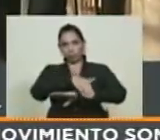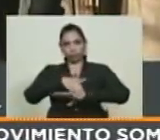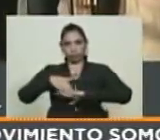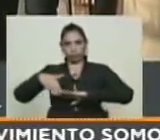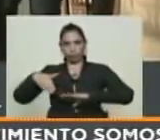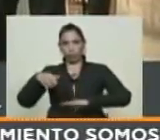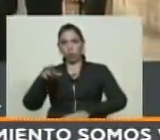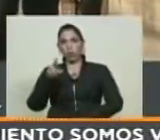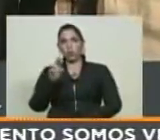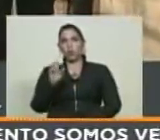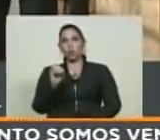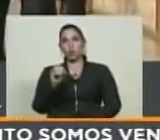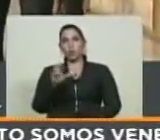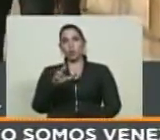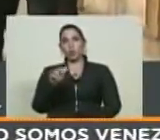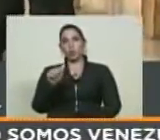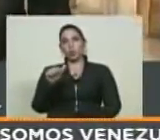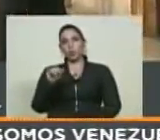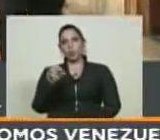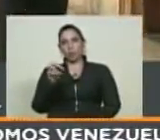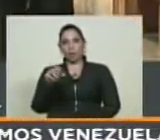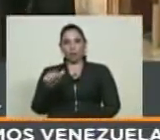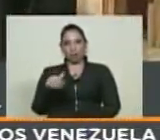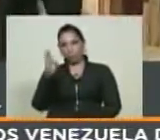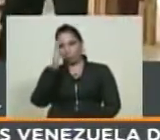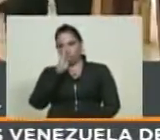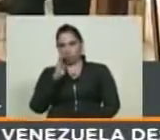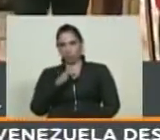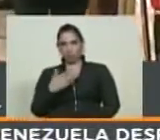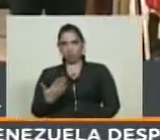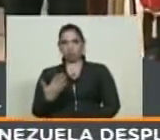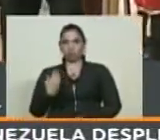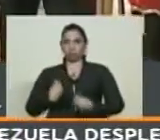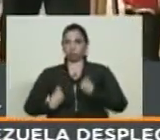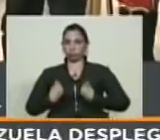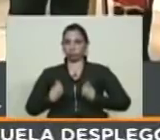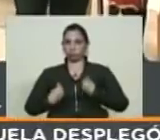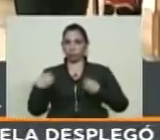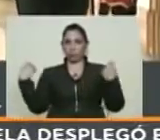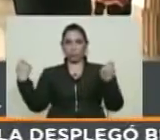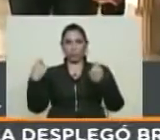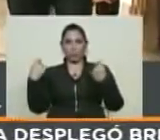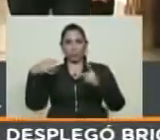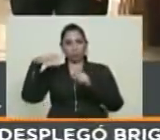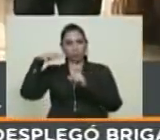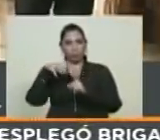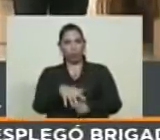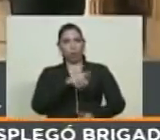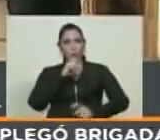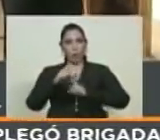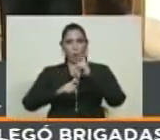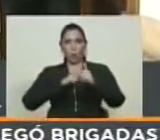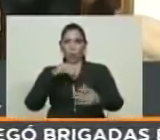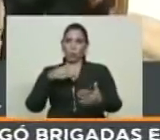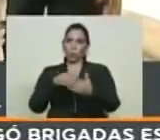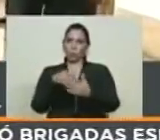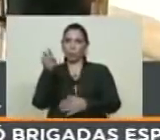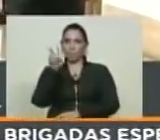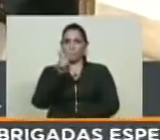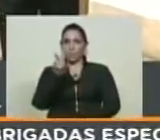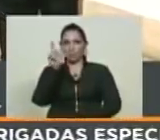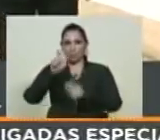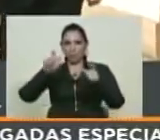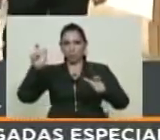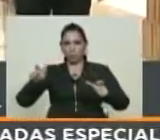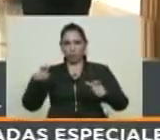Es importante destacar que el jefe de Estado venezolano ha reiterado su preocupación por las campañas de instigación al odio contra los venezolanos en